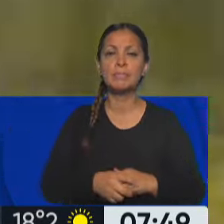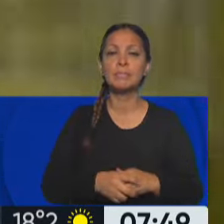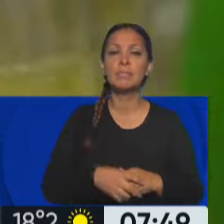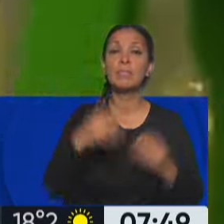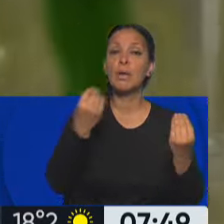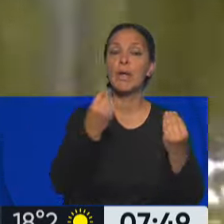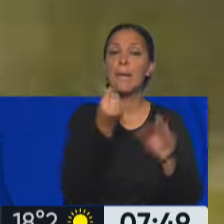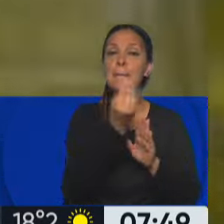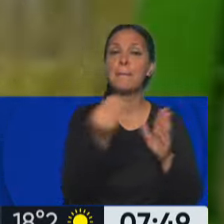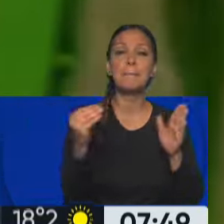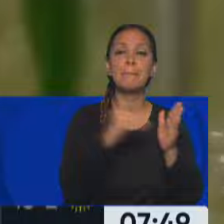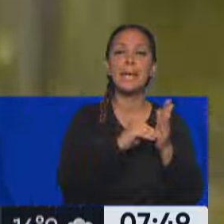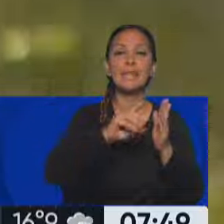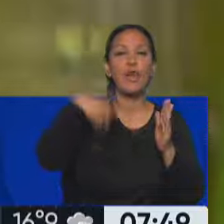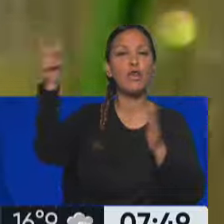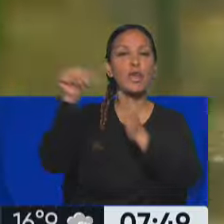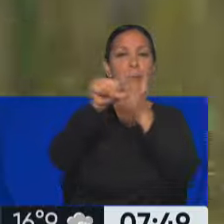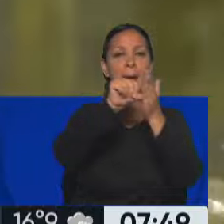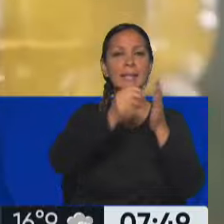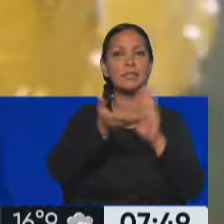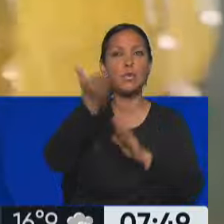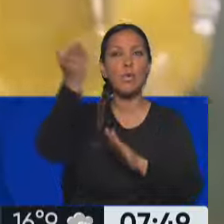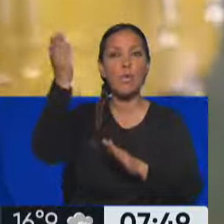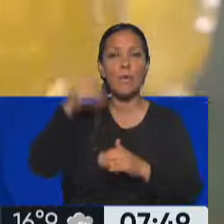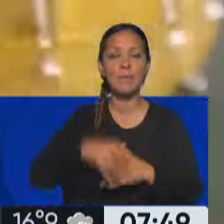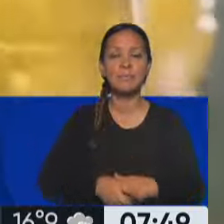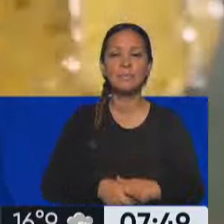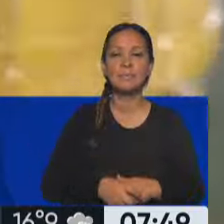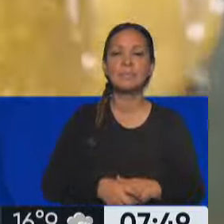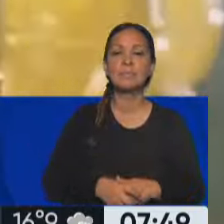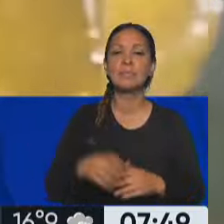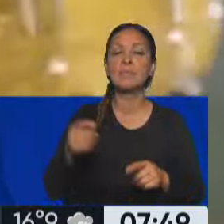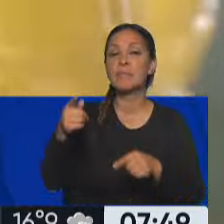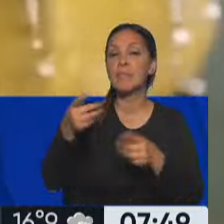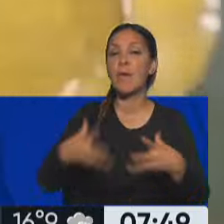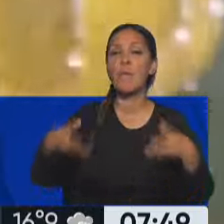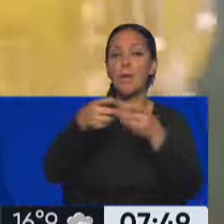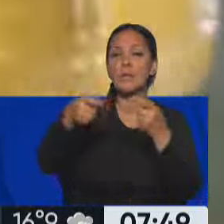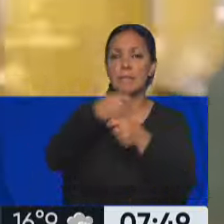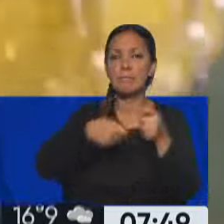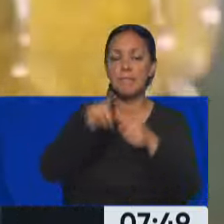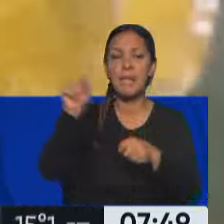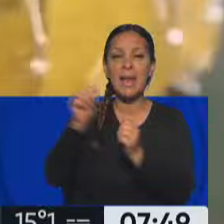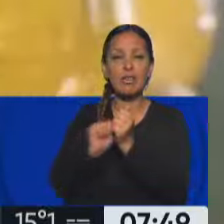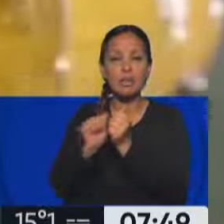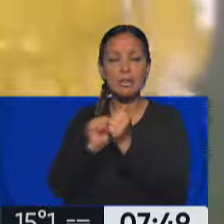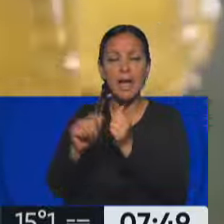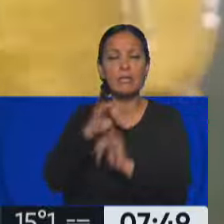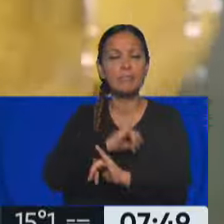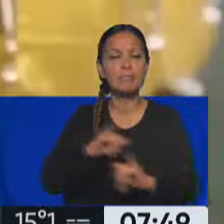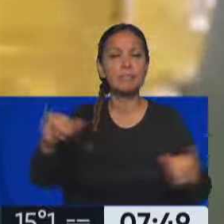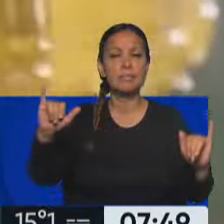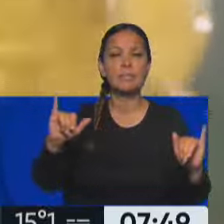precios internacionales según un informe de la bolsa de comercio de Rosario en lo que va de la campaña comercial